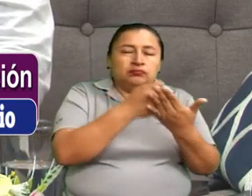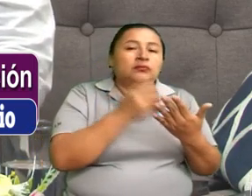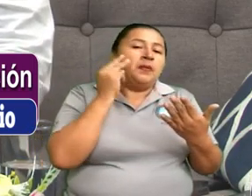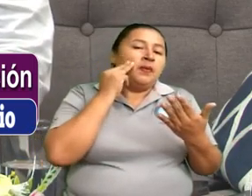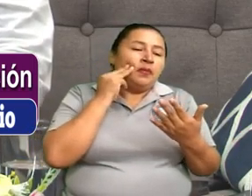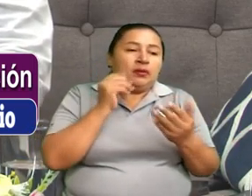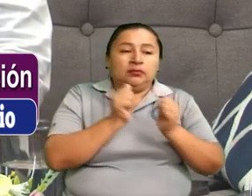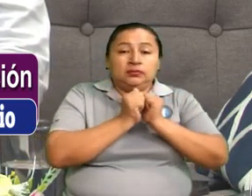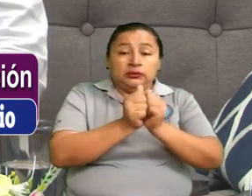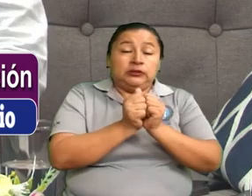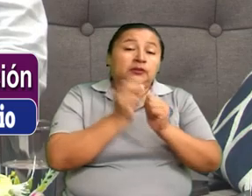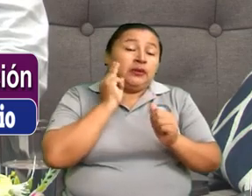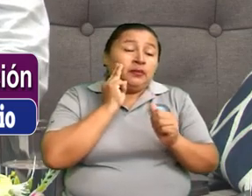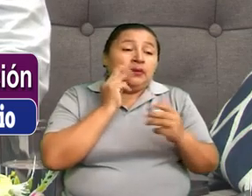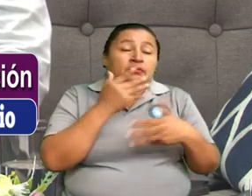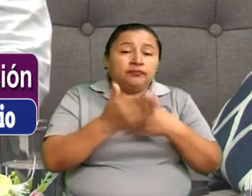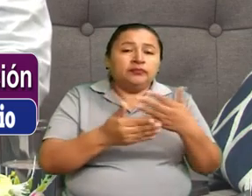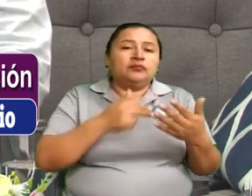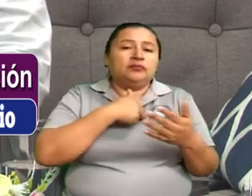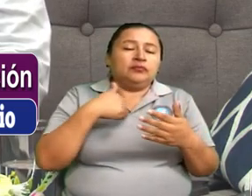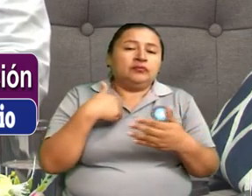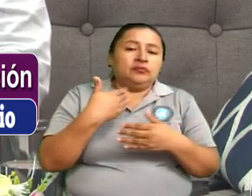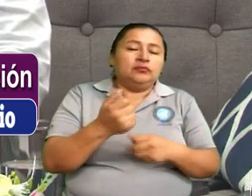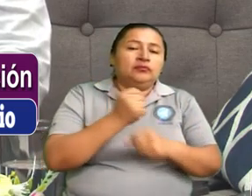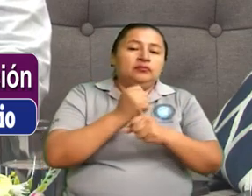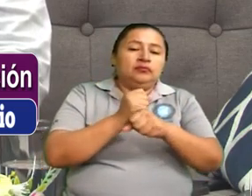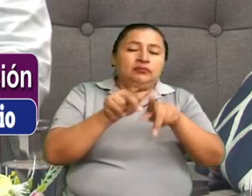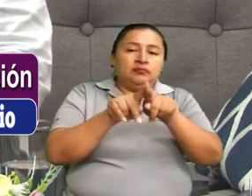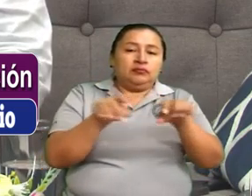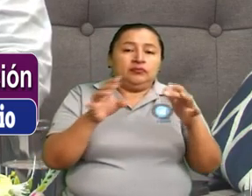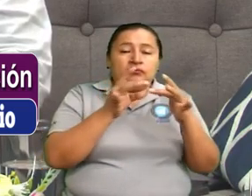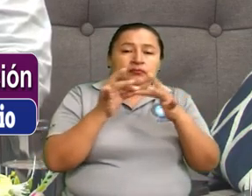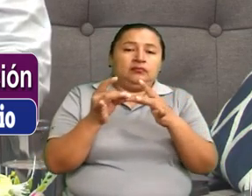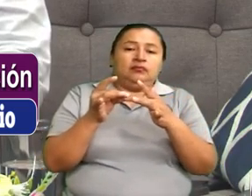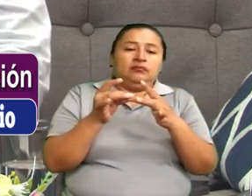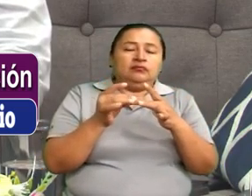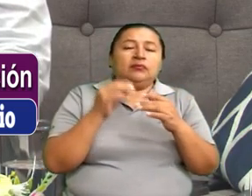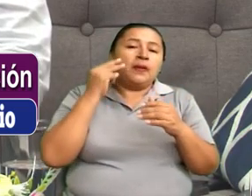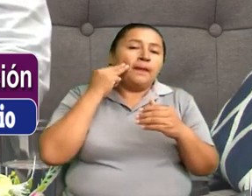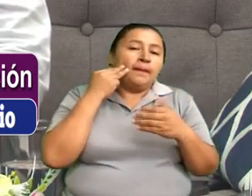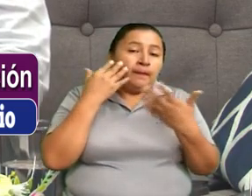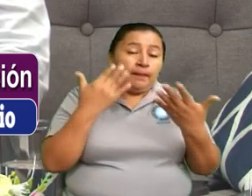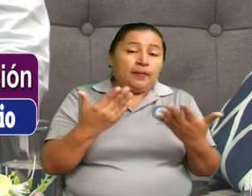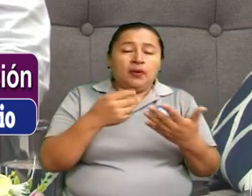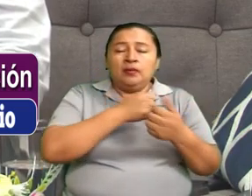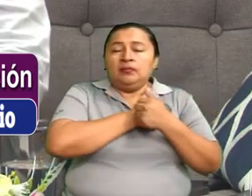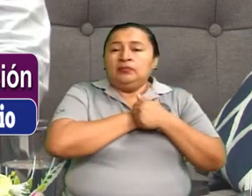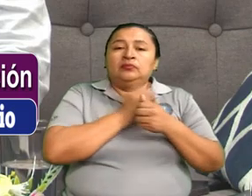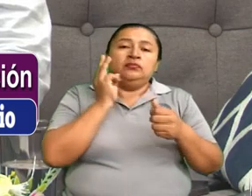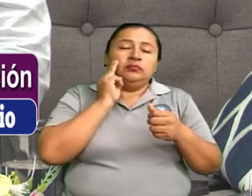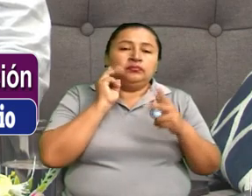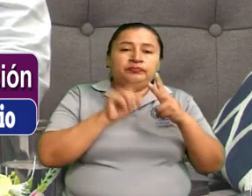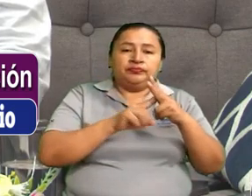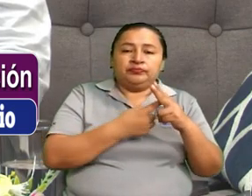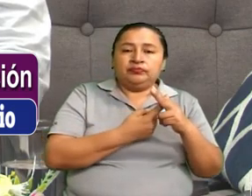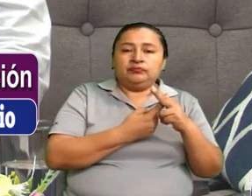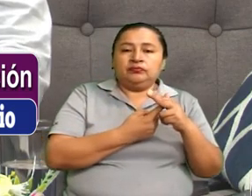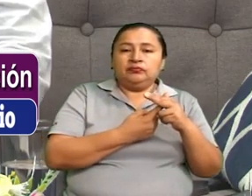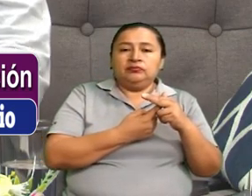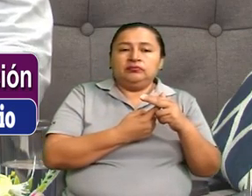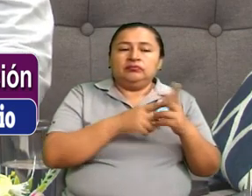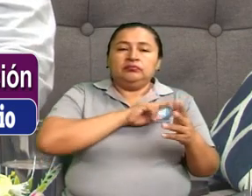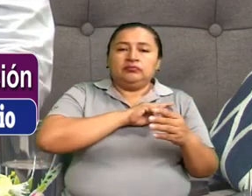ese talento de mamá. Entonces estamos ejecutando el plan especial Mayo Amor de Madre a partir del...